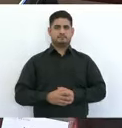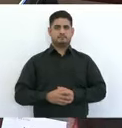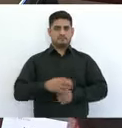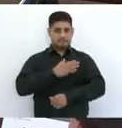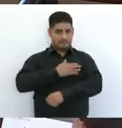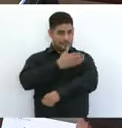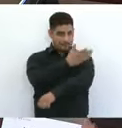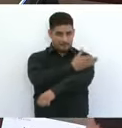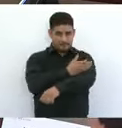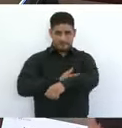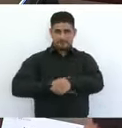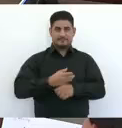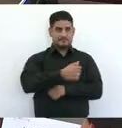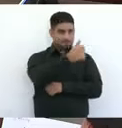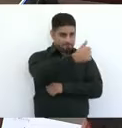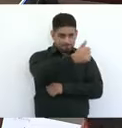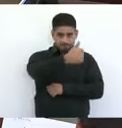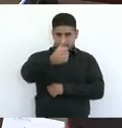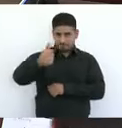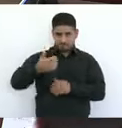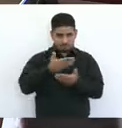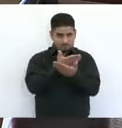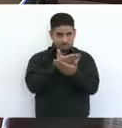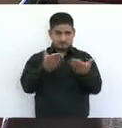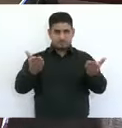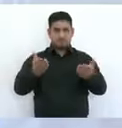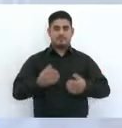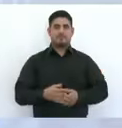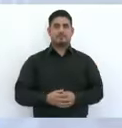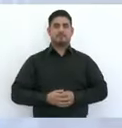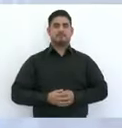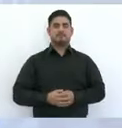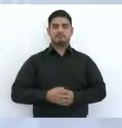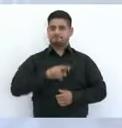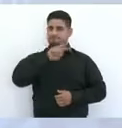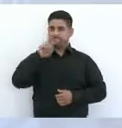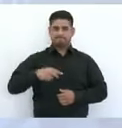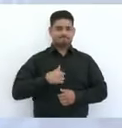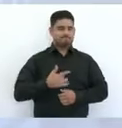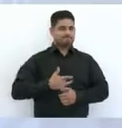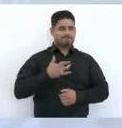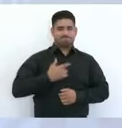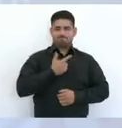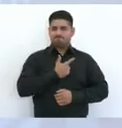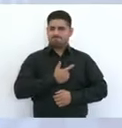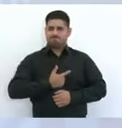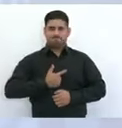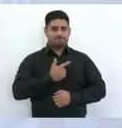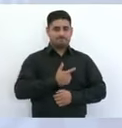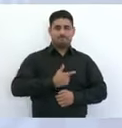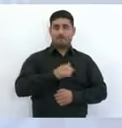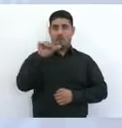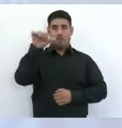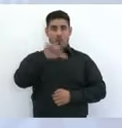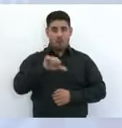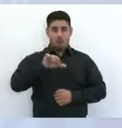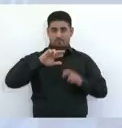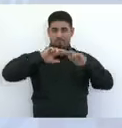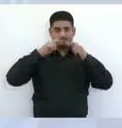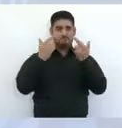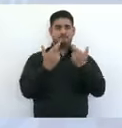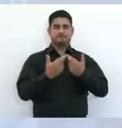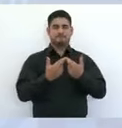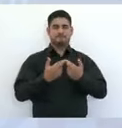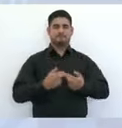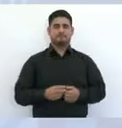Buenas tardes a cada una, a cada uno de ustedes. Me da mucho gusto estar aquí en esta